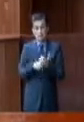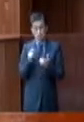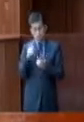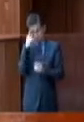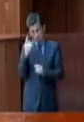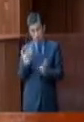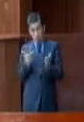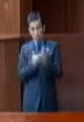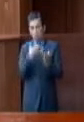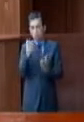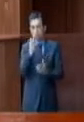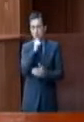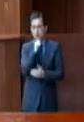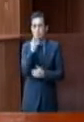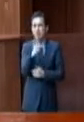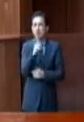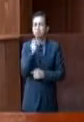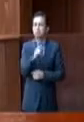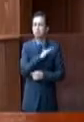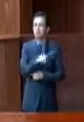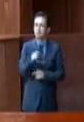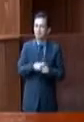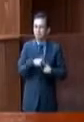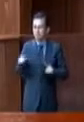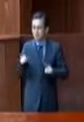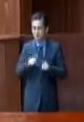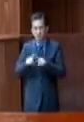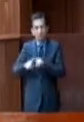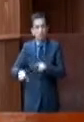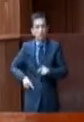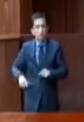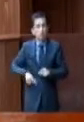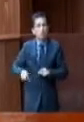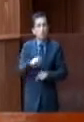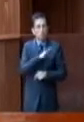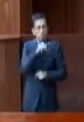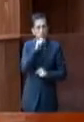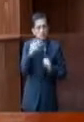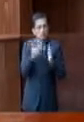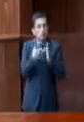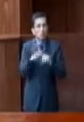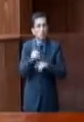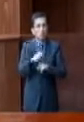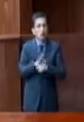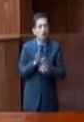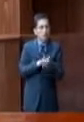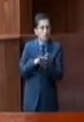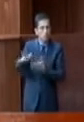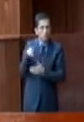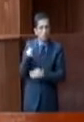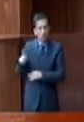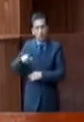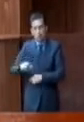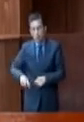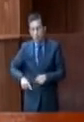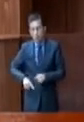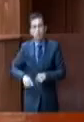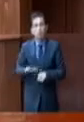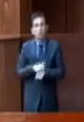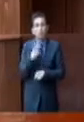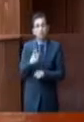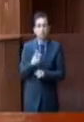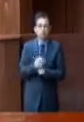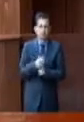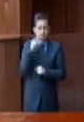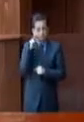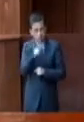infracción pero lo pueden ser en la calidad de entes públicos y difunden propaganda con elementos de tipo gubernamental por tal sentido se considera que la federación de